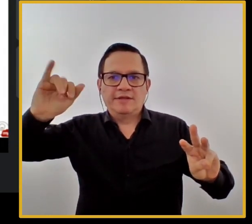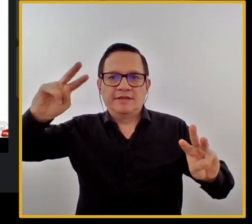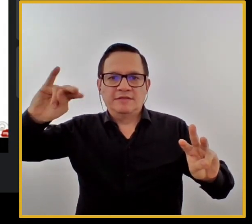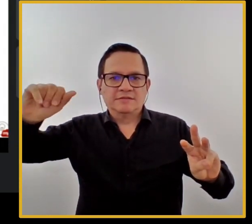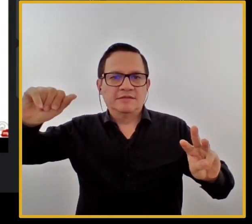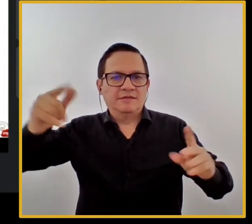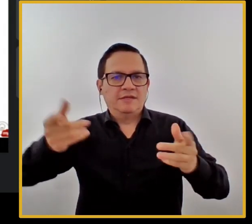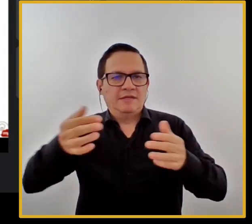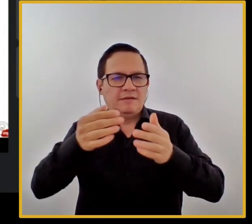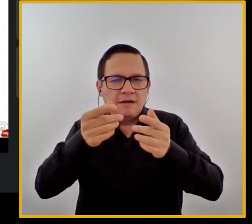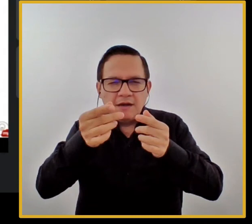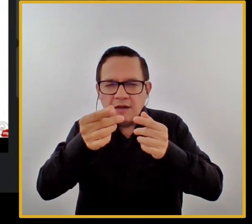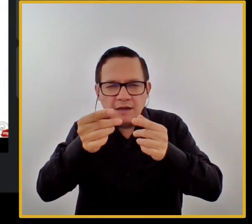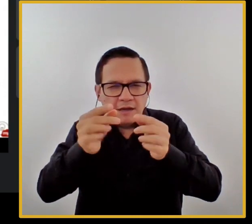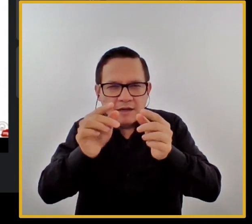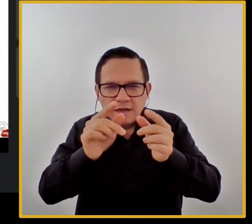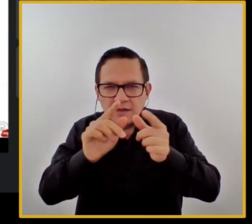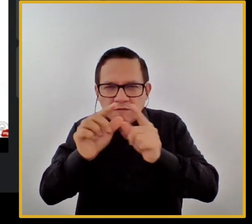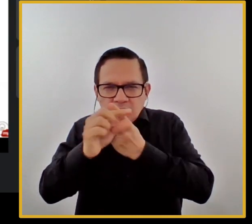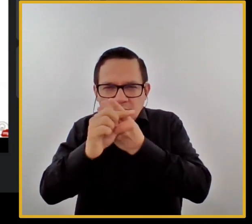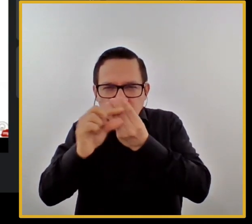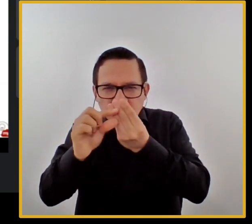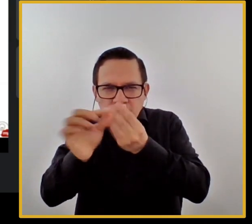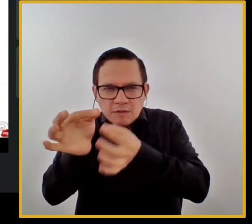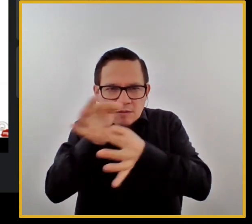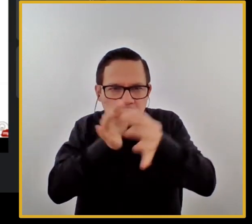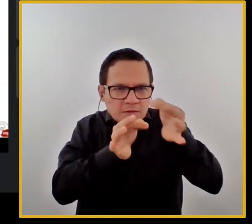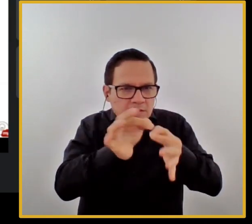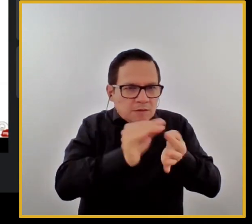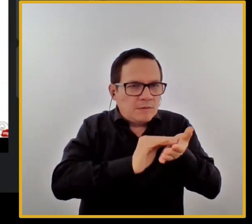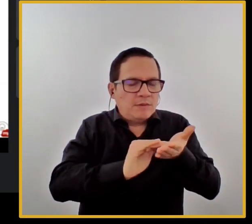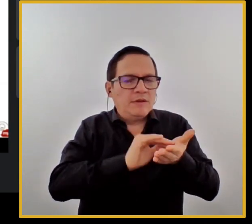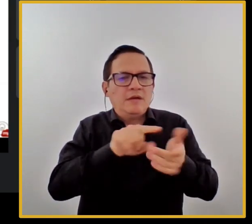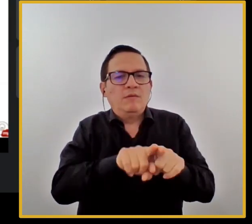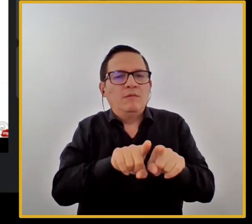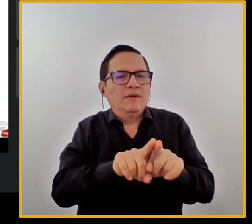Entonces, si reescribimos allí, esto nos da